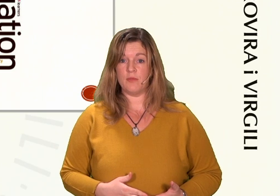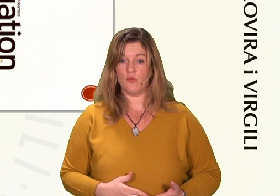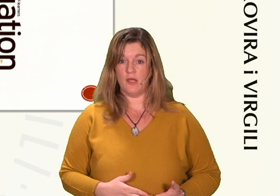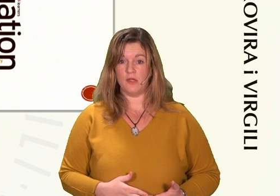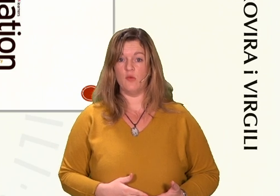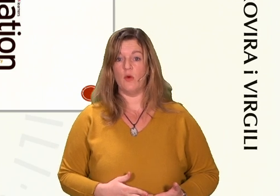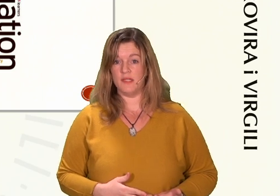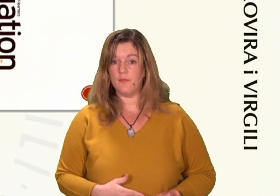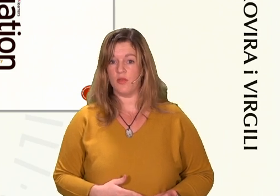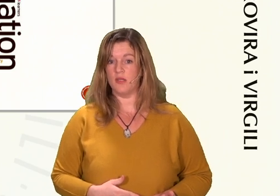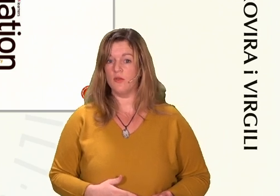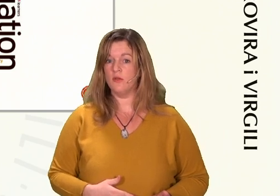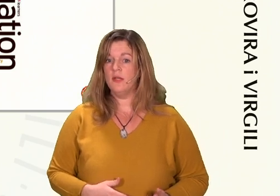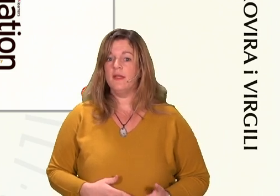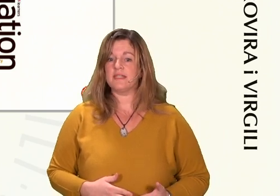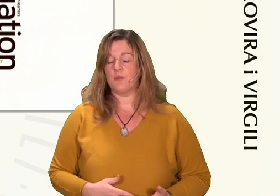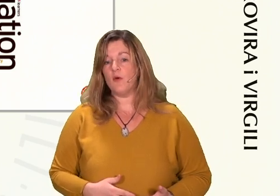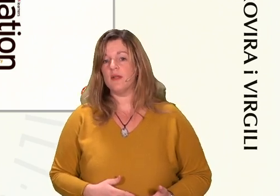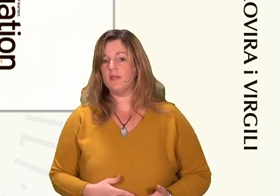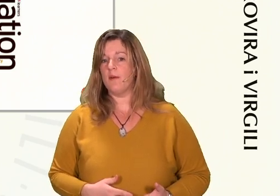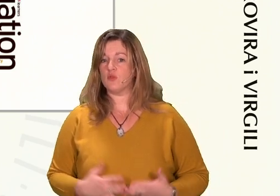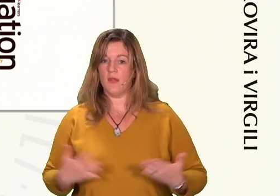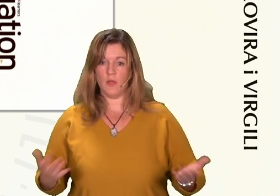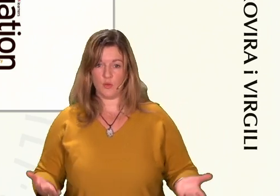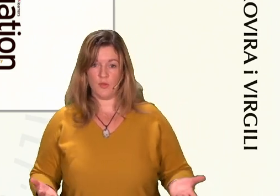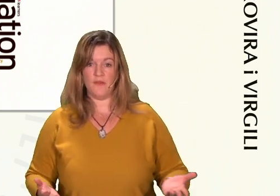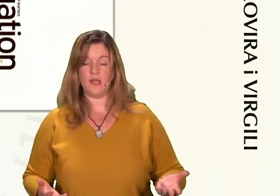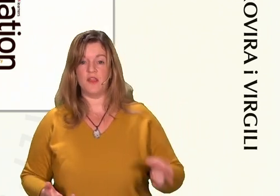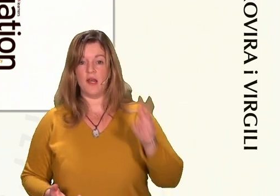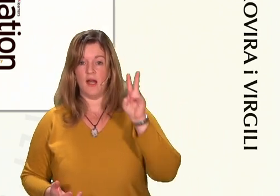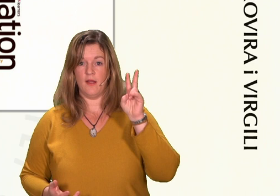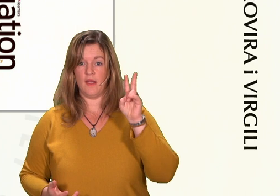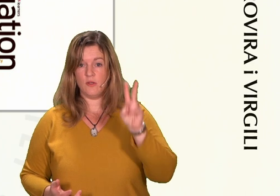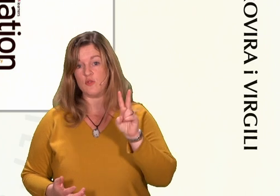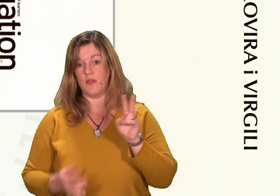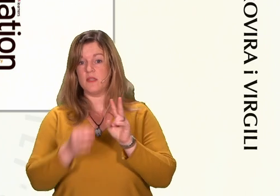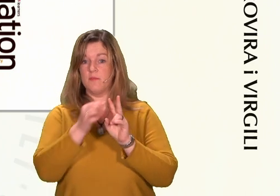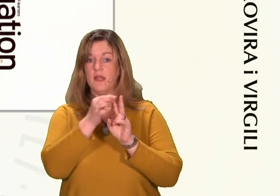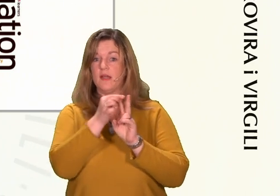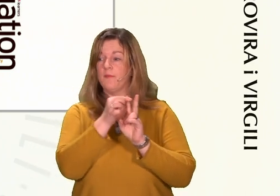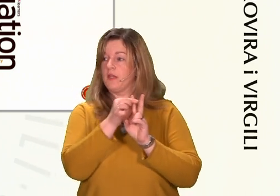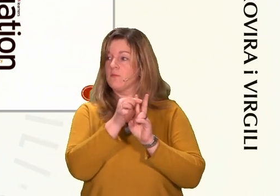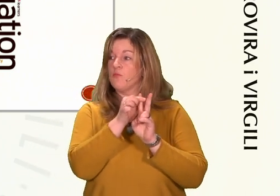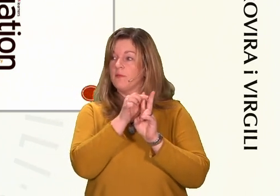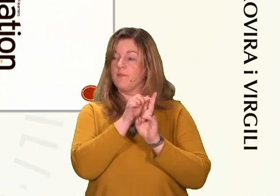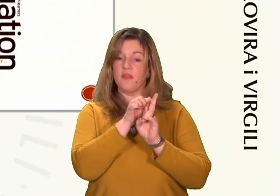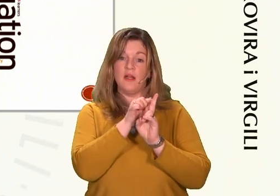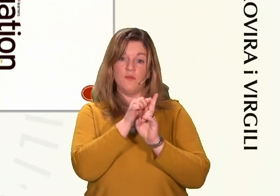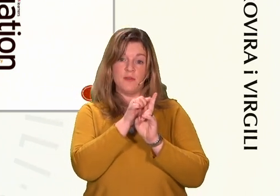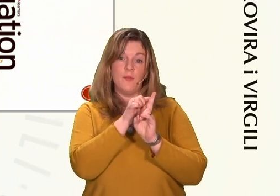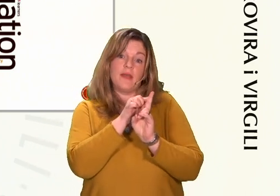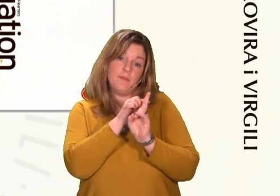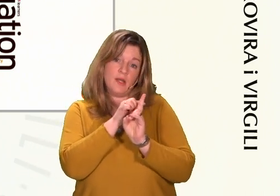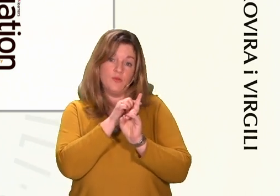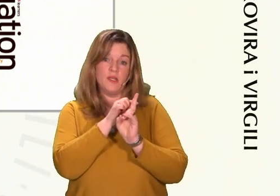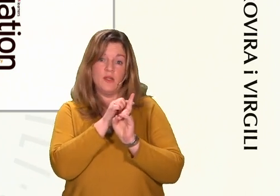tiene un peso en la nota de un 40%. Esta prueba objetiva vamos a dar la oportunidad de realizarla en 2 veces, de manera que tenemos un primer parcial donde se